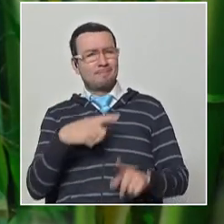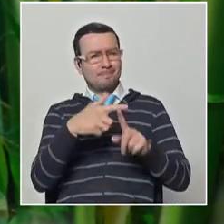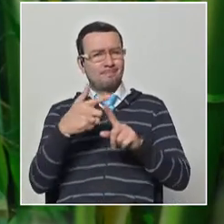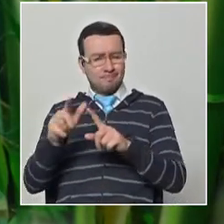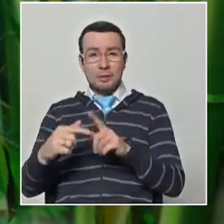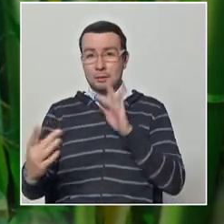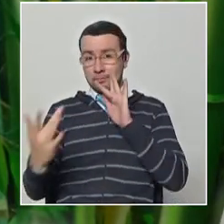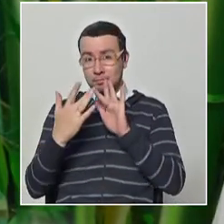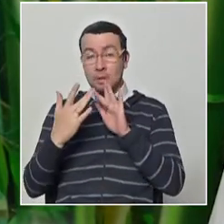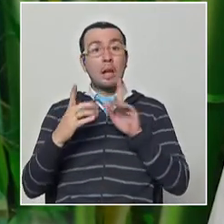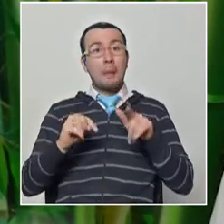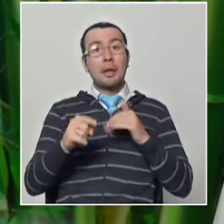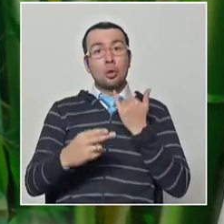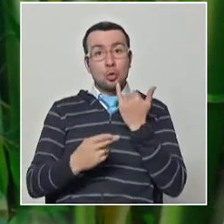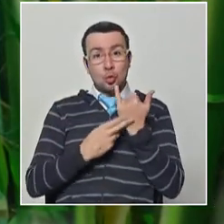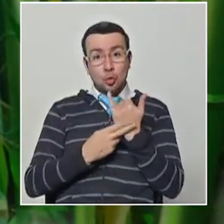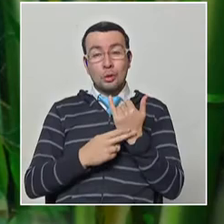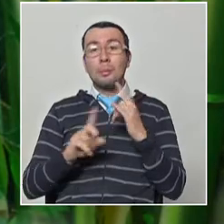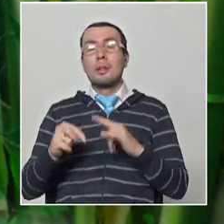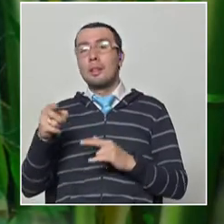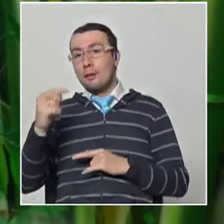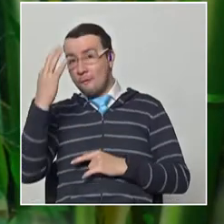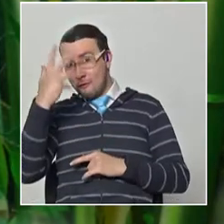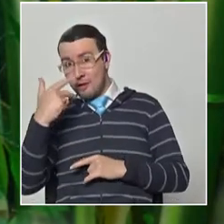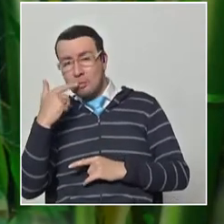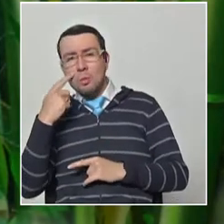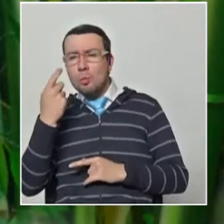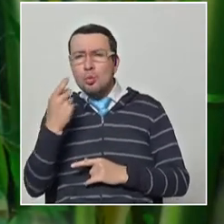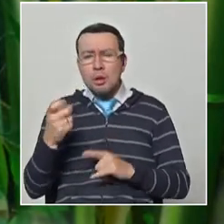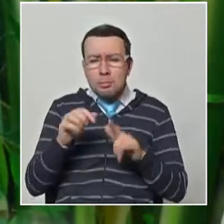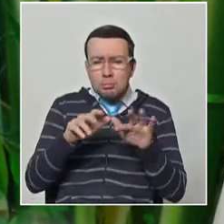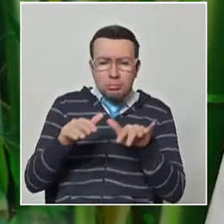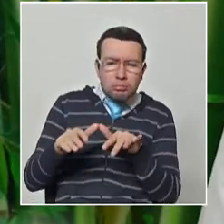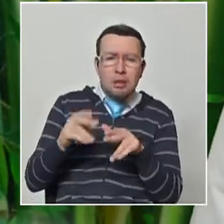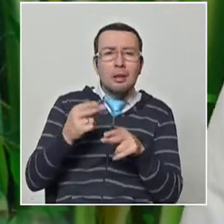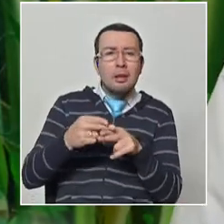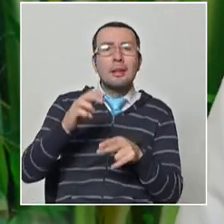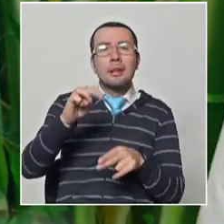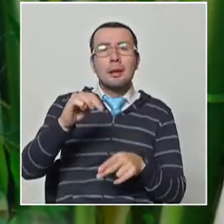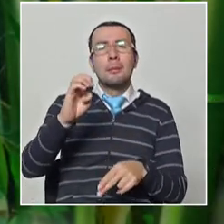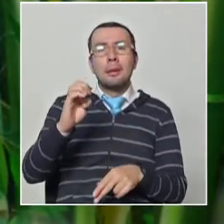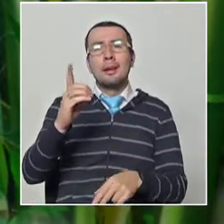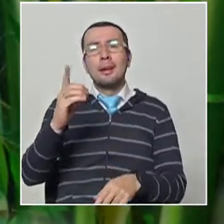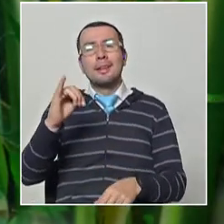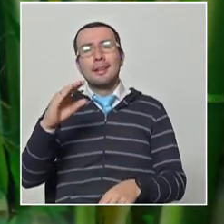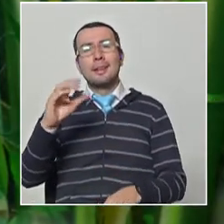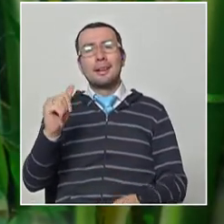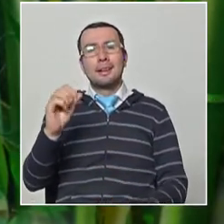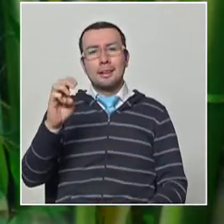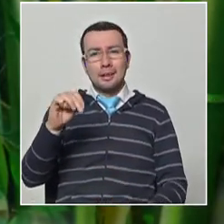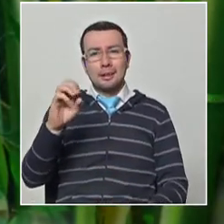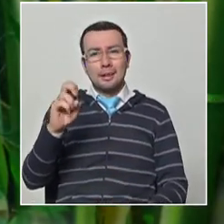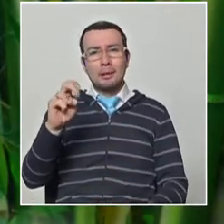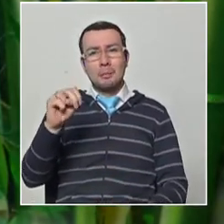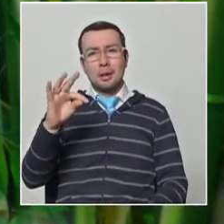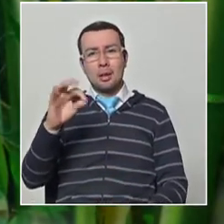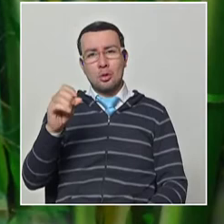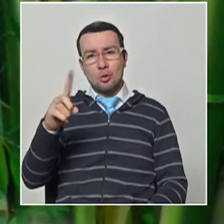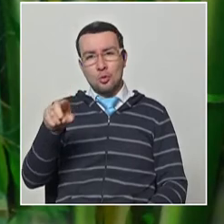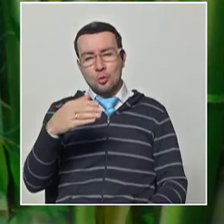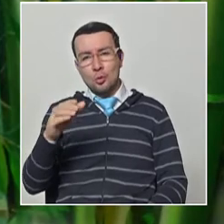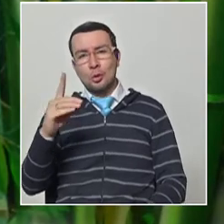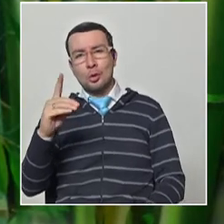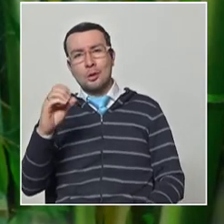medios como en youtube y en facebook buscando medicamentos doctor rojas hoy yo les quiero hablar de unos puntos que son